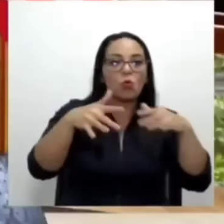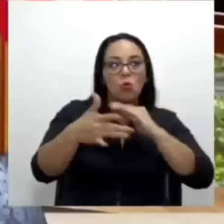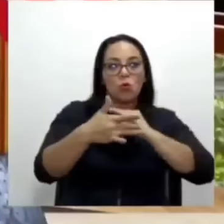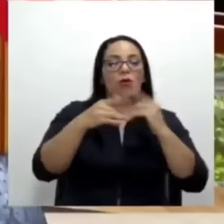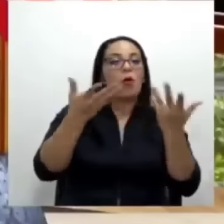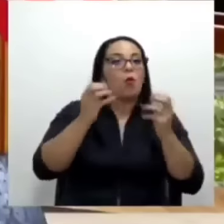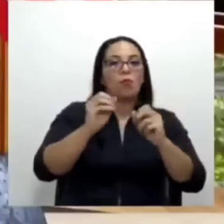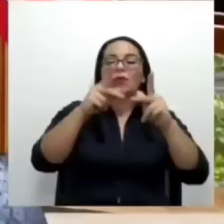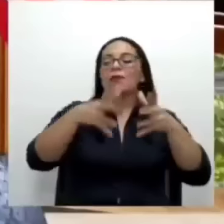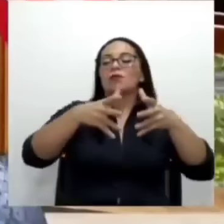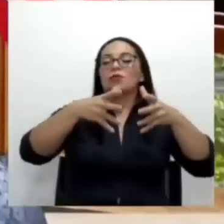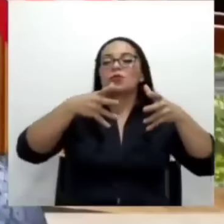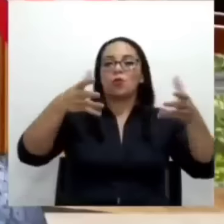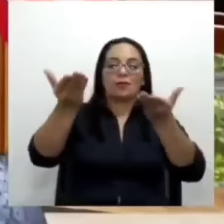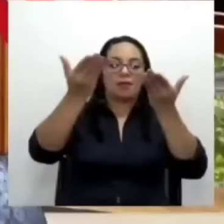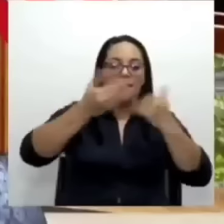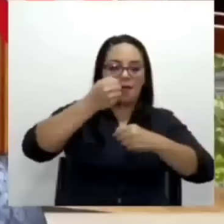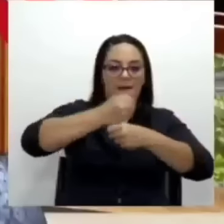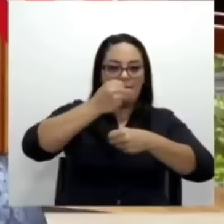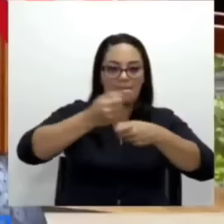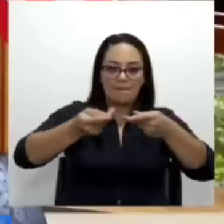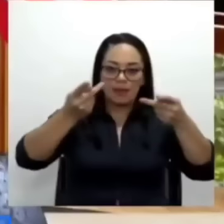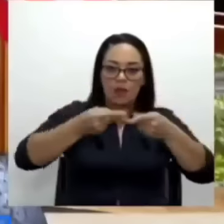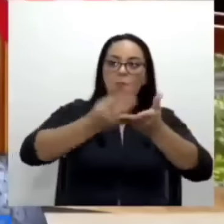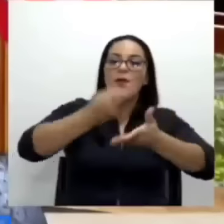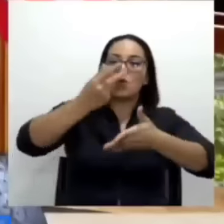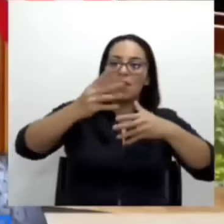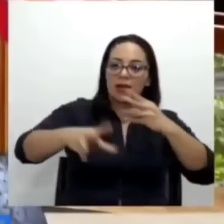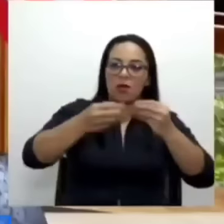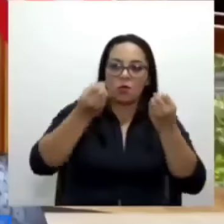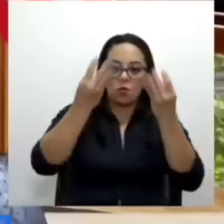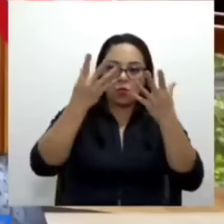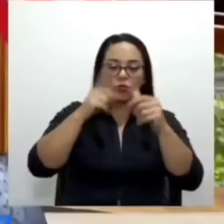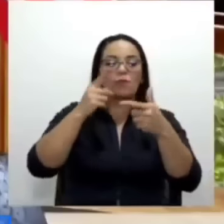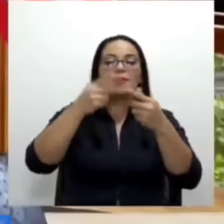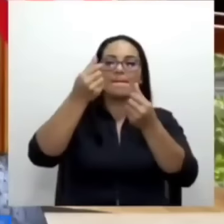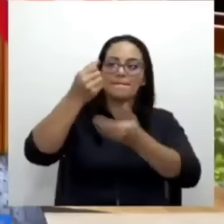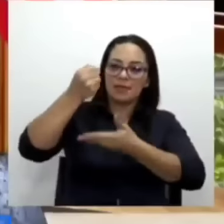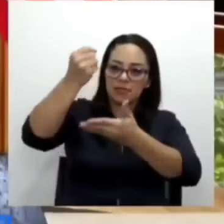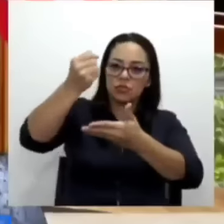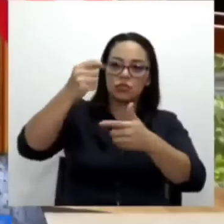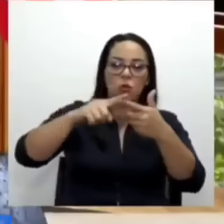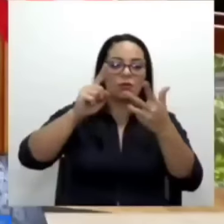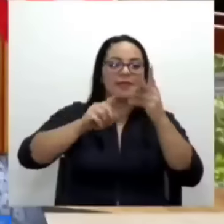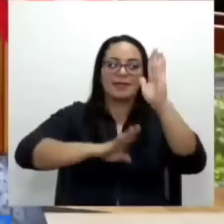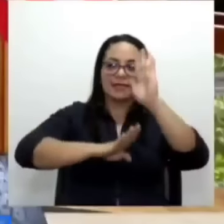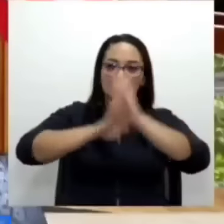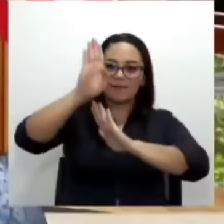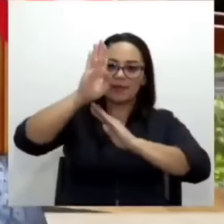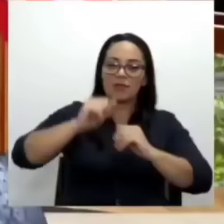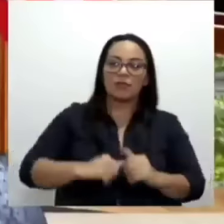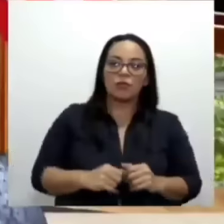de empleo de alto valor agregado, de inversión, de crecimiento, que